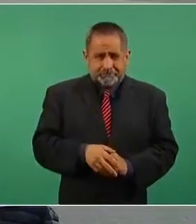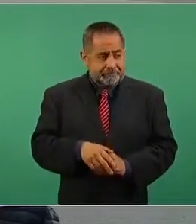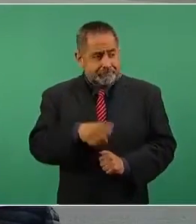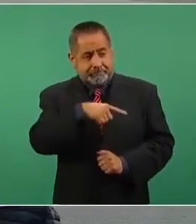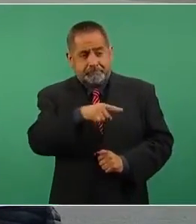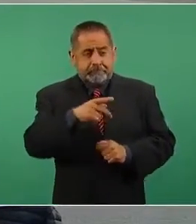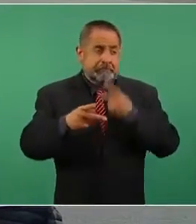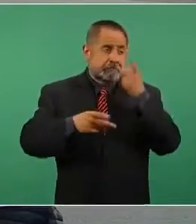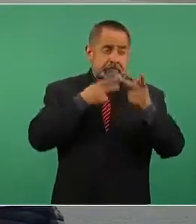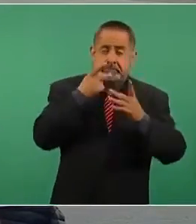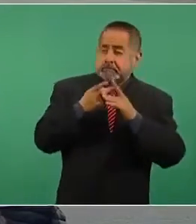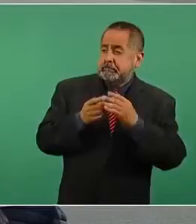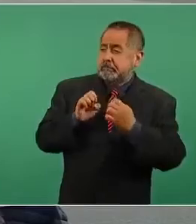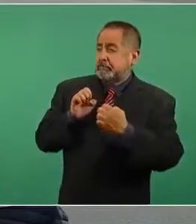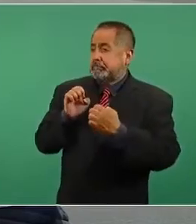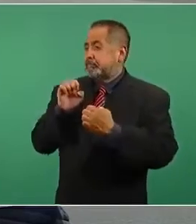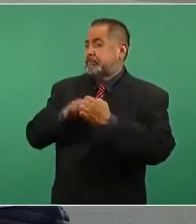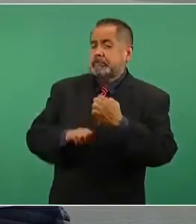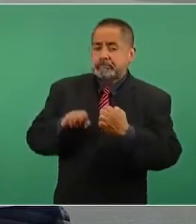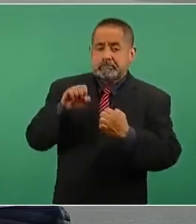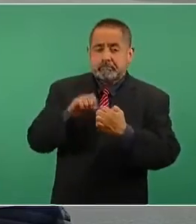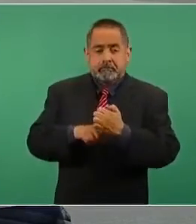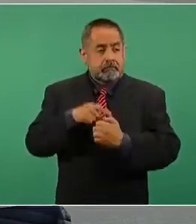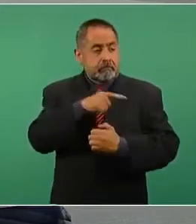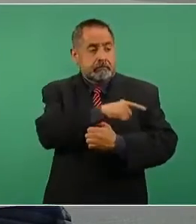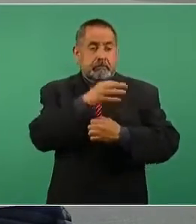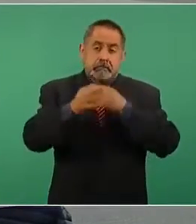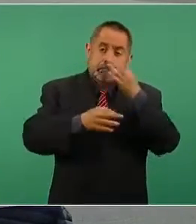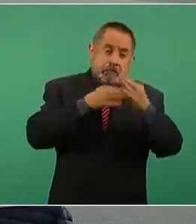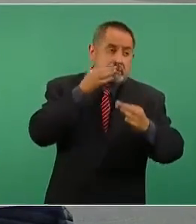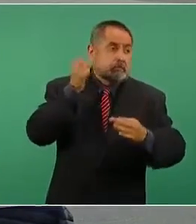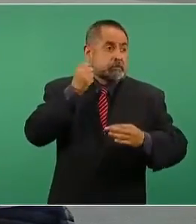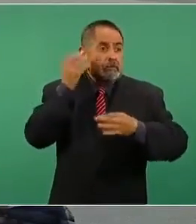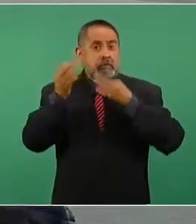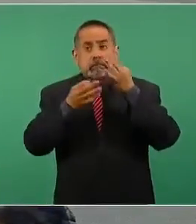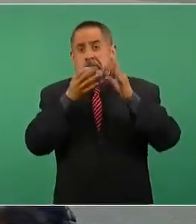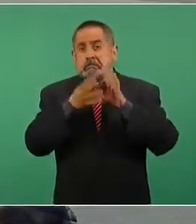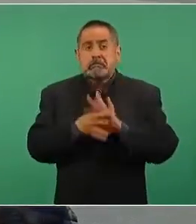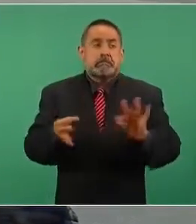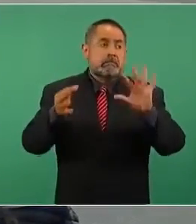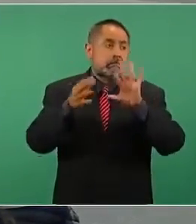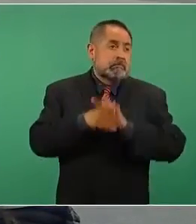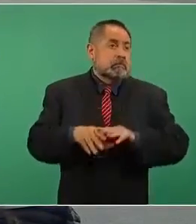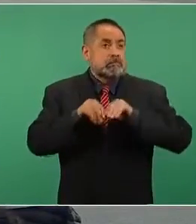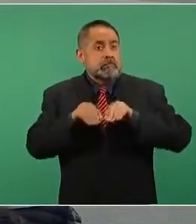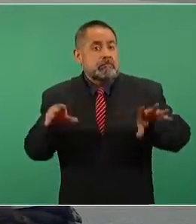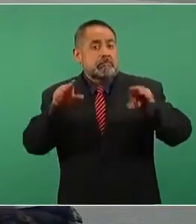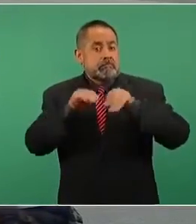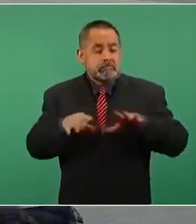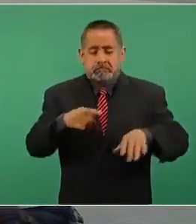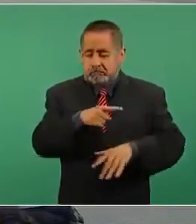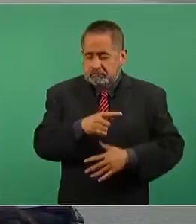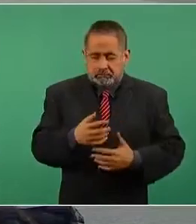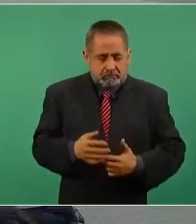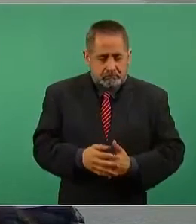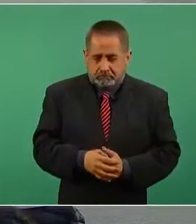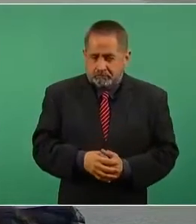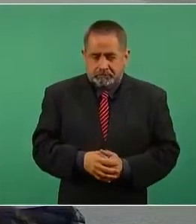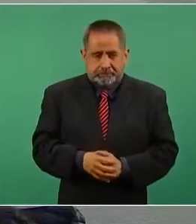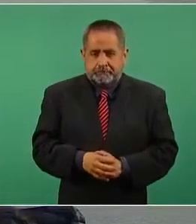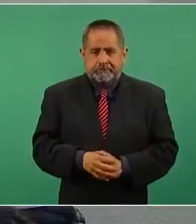cómo engañaron? Además, campañas de publicidad,